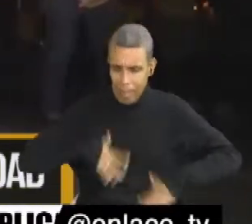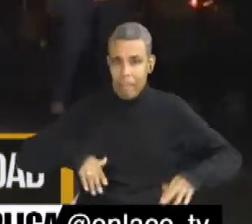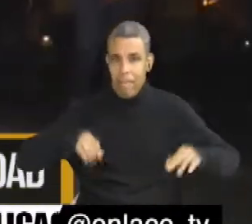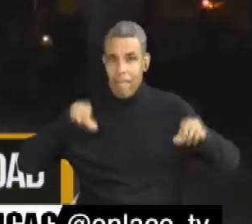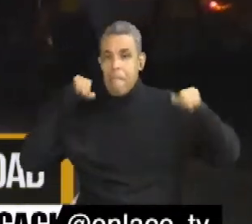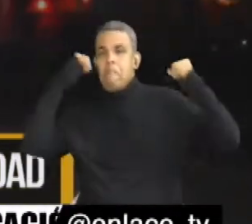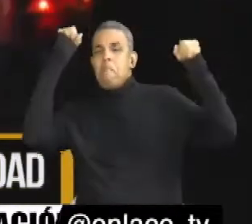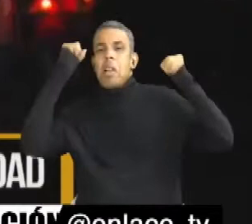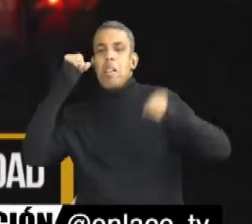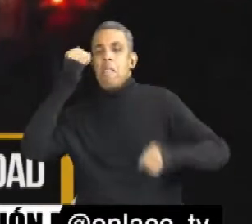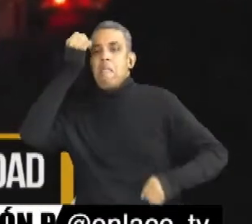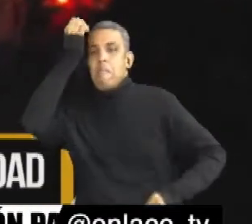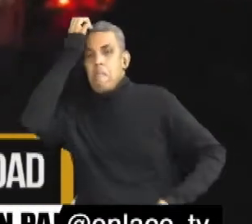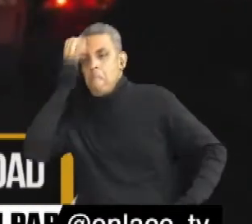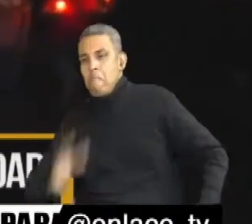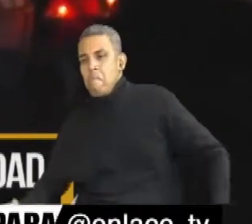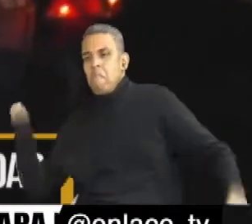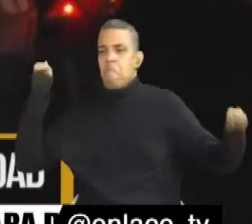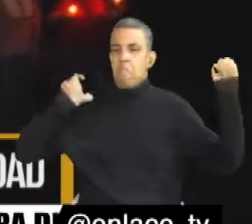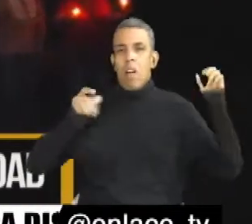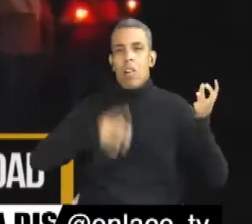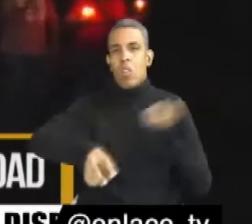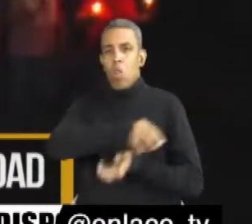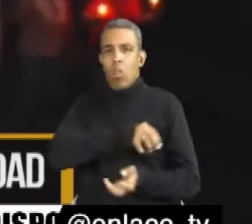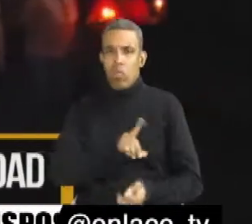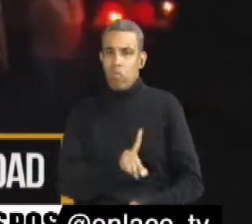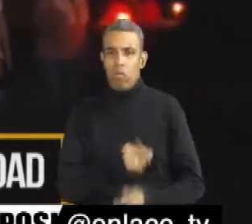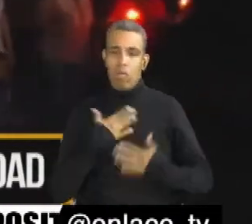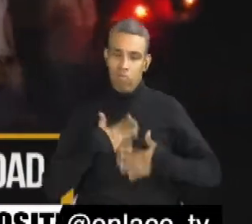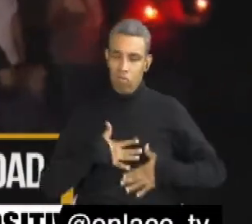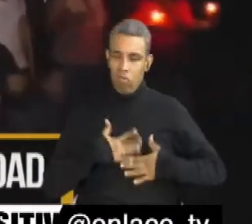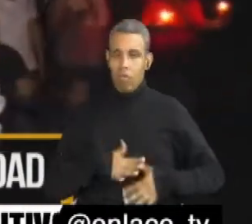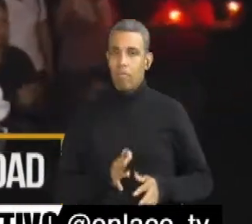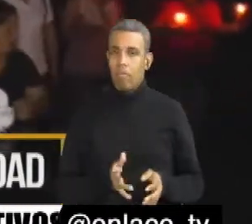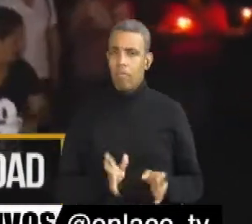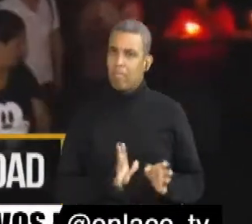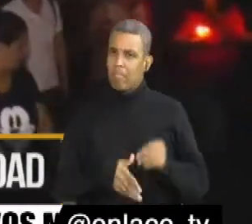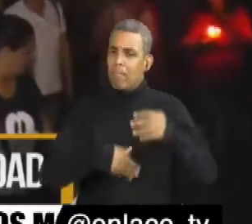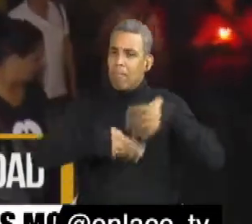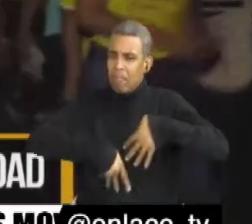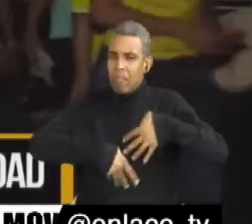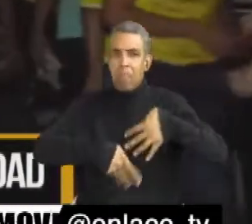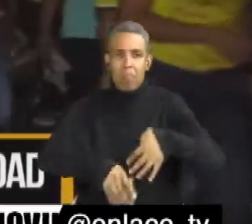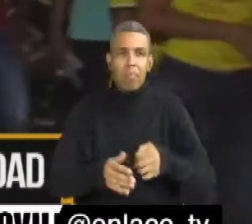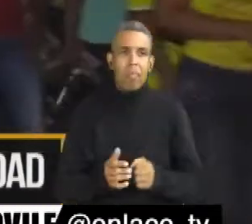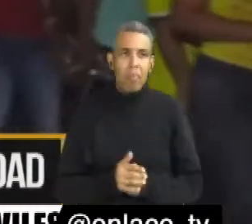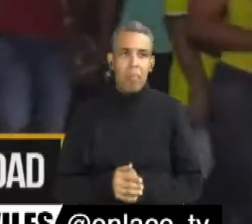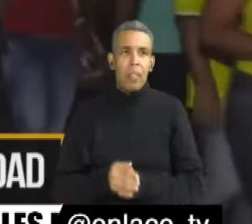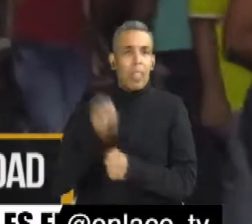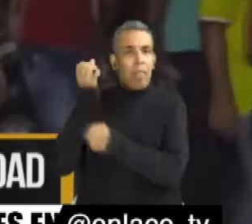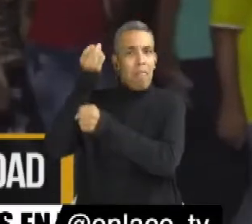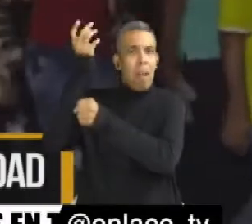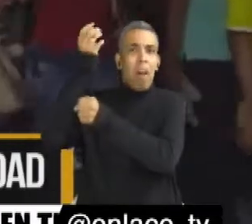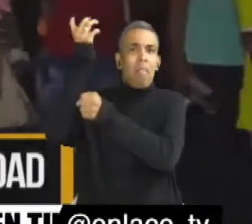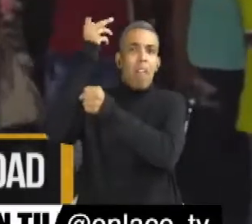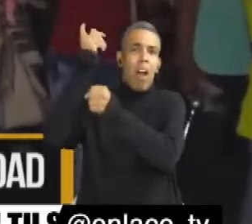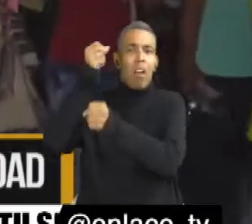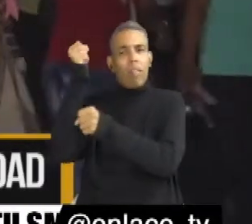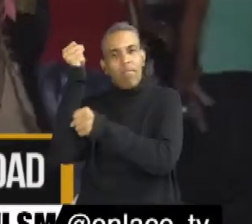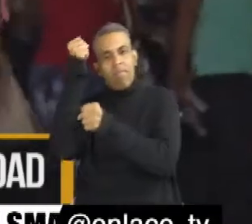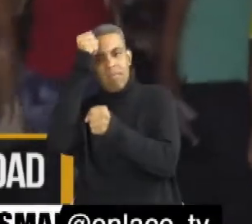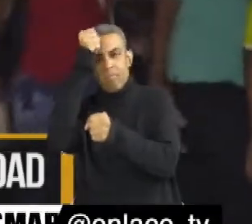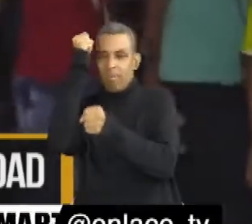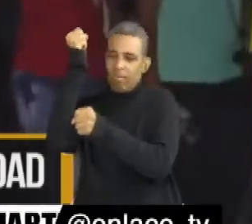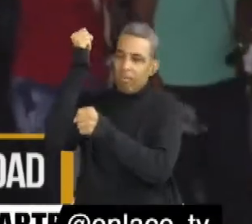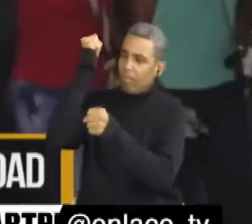y de manera simbólica. Hoy estamos marchando con faroles porque consideramos que esta luz